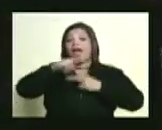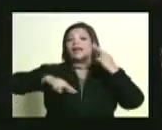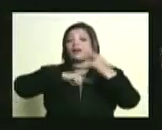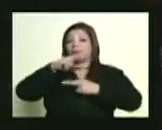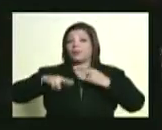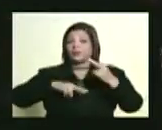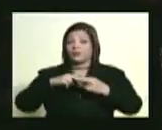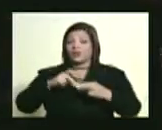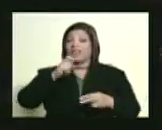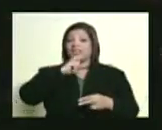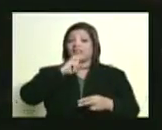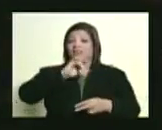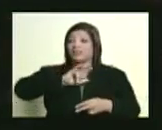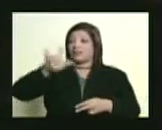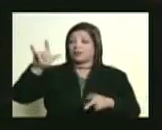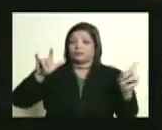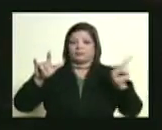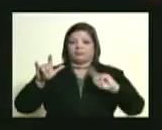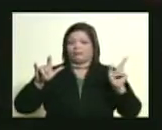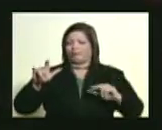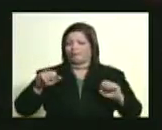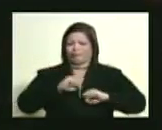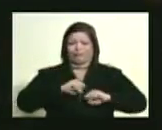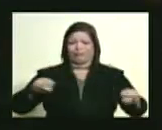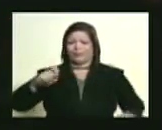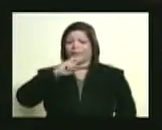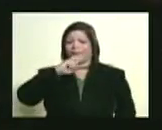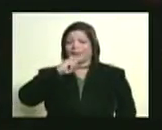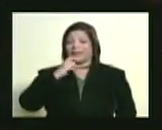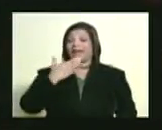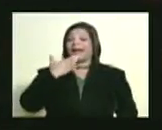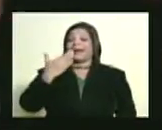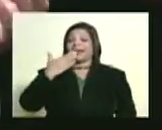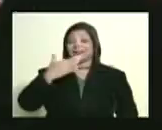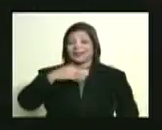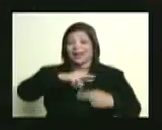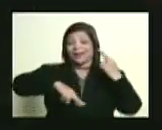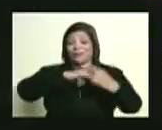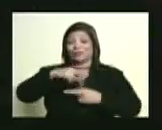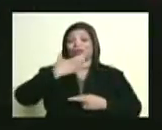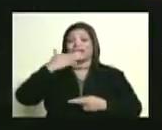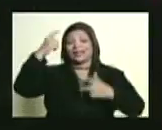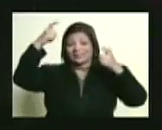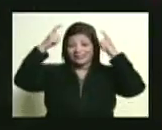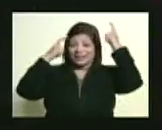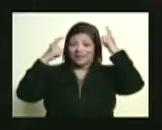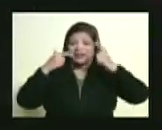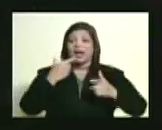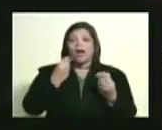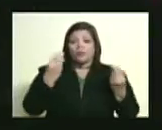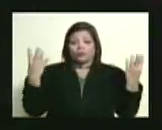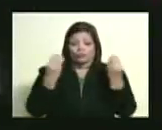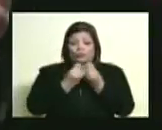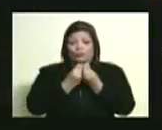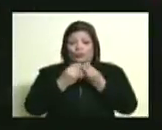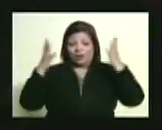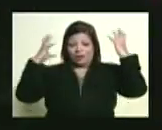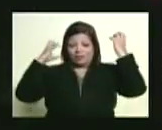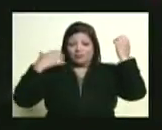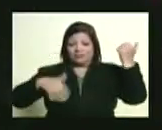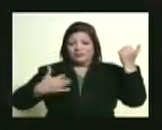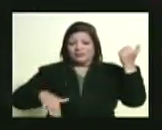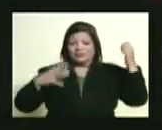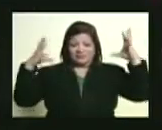porque difícilmente lo hubiese hecho en otra circunstancia. Y los cantores que anduvieron con Ali, bueno, recuerdan